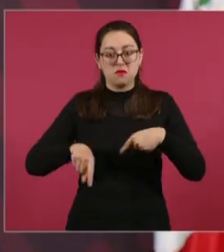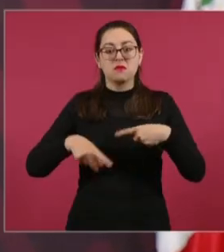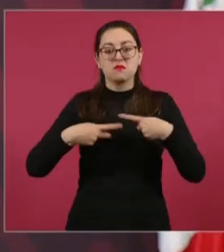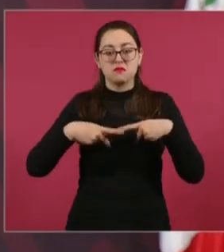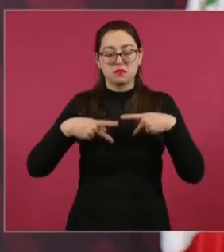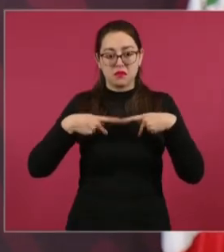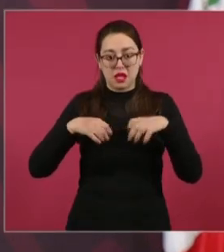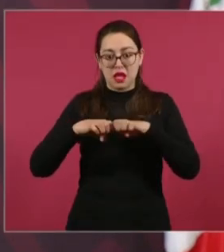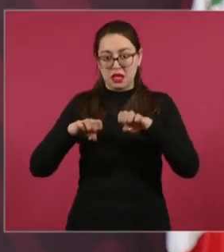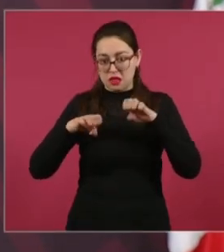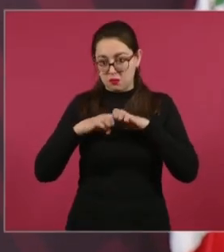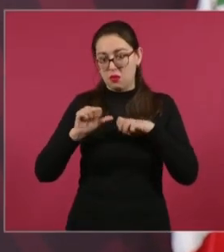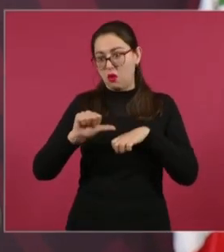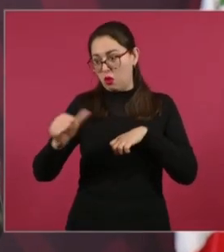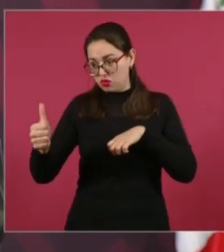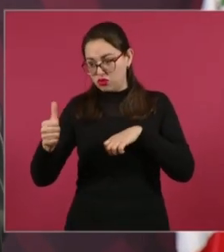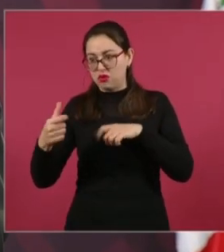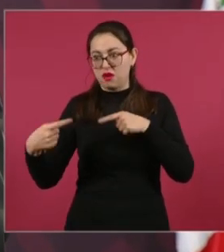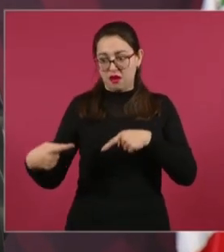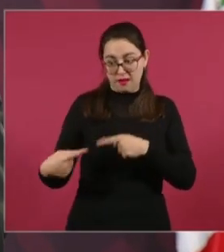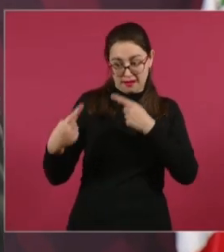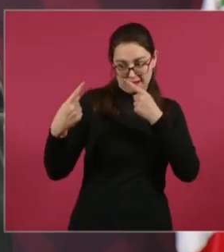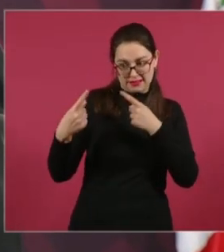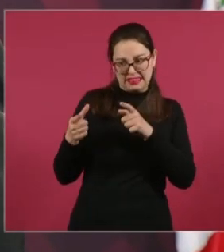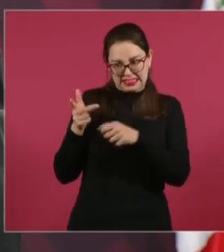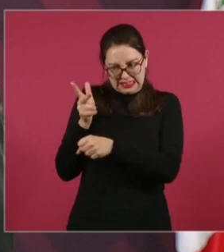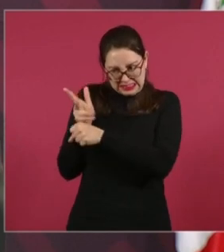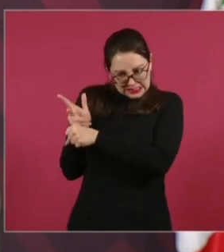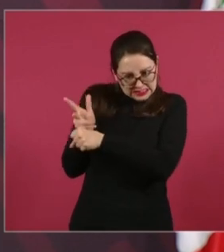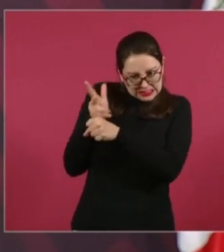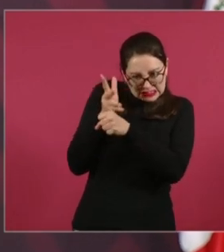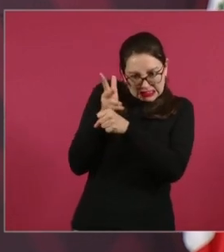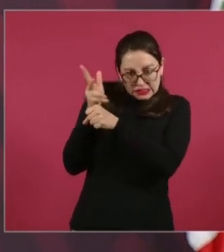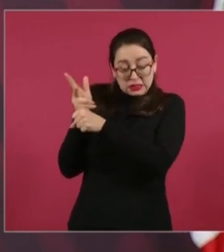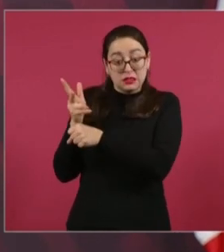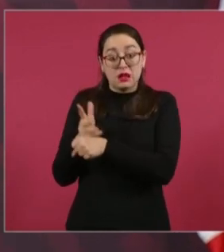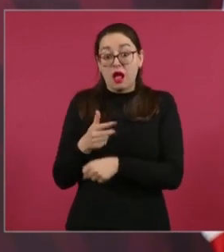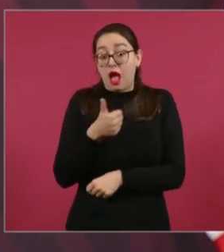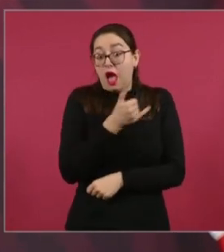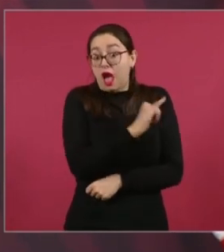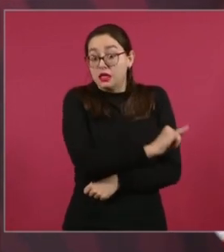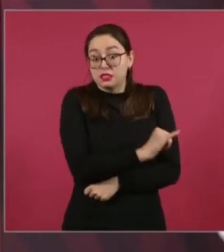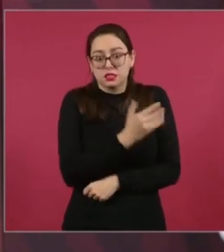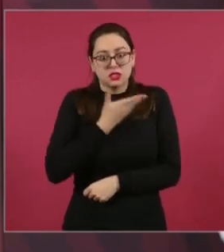equipos contrarios, o sea, tenía esa